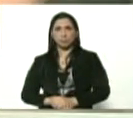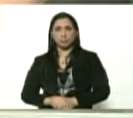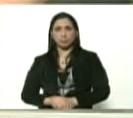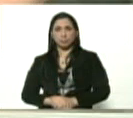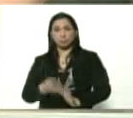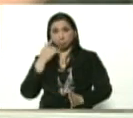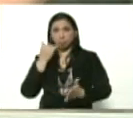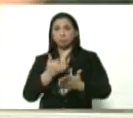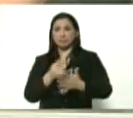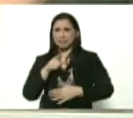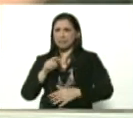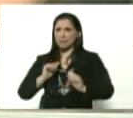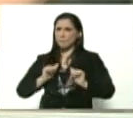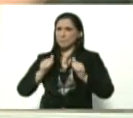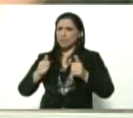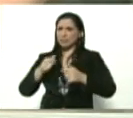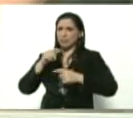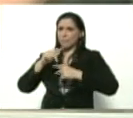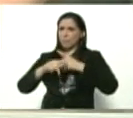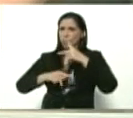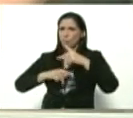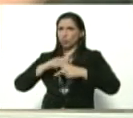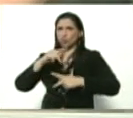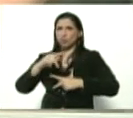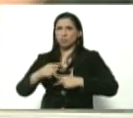2019. Ahí empieza el proceso